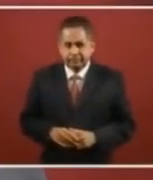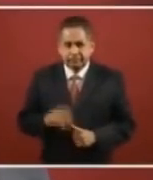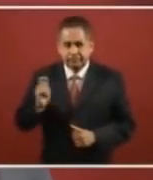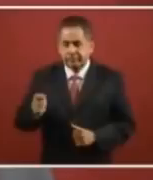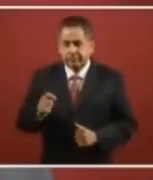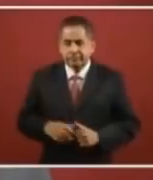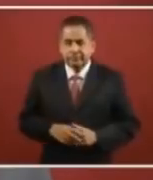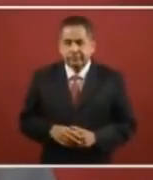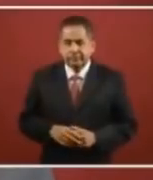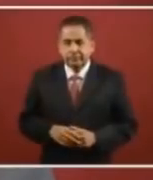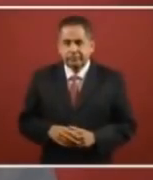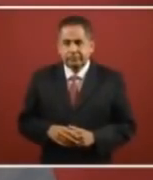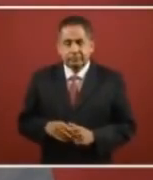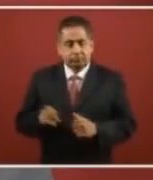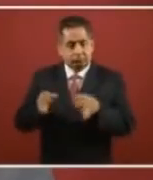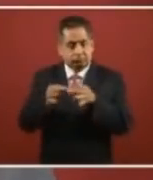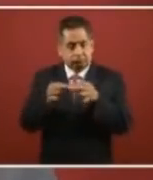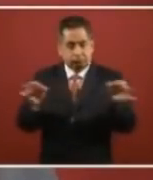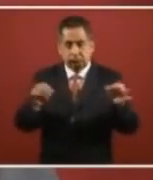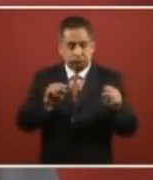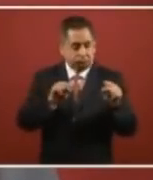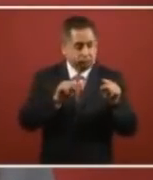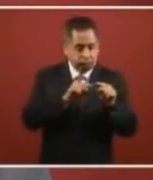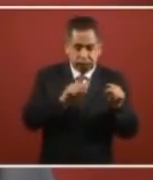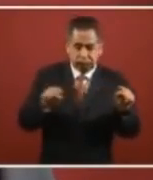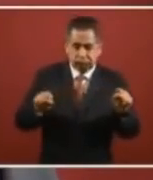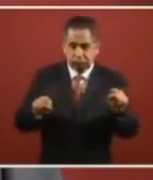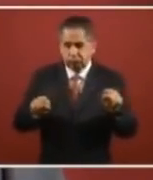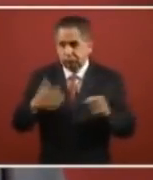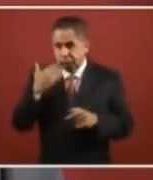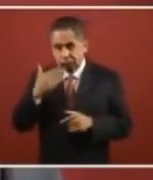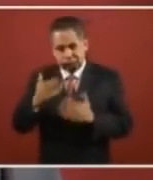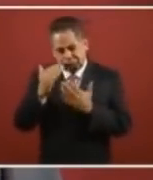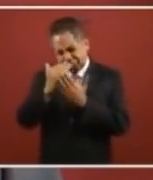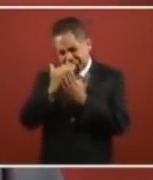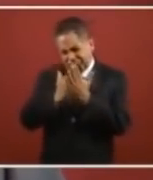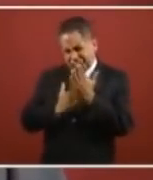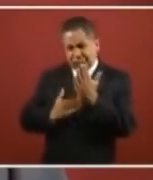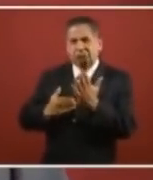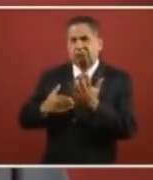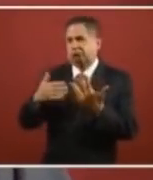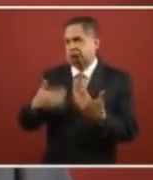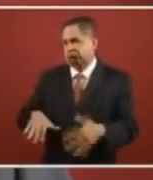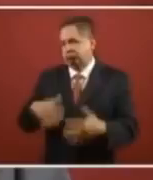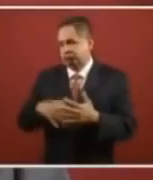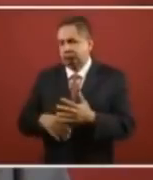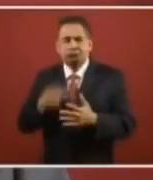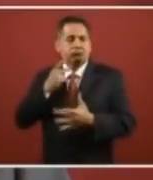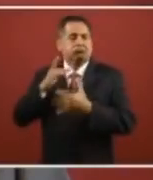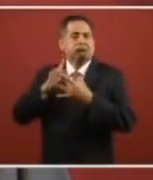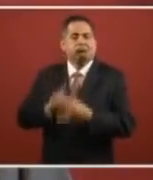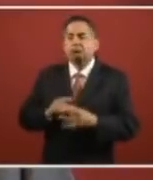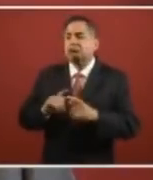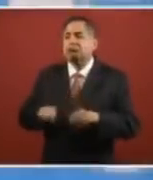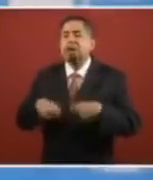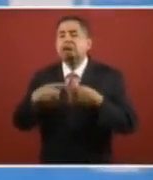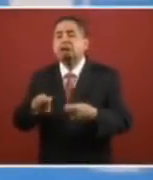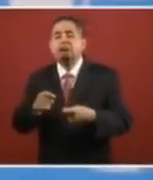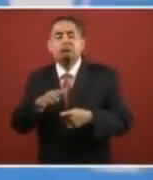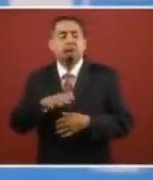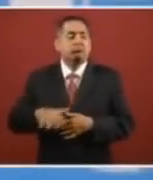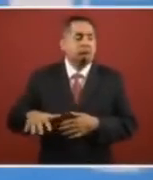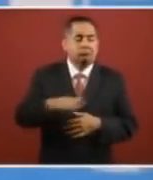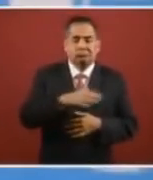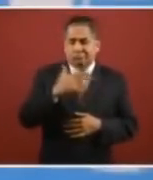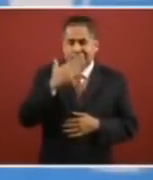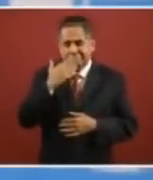Es una frase, es un tratado de política laboral,